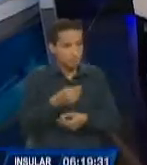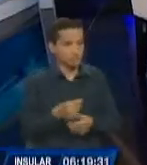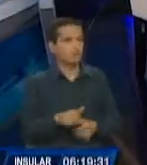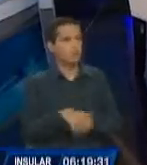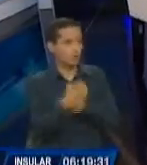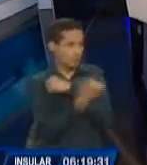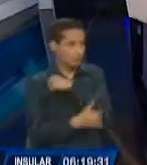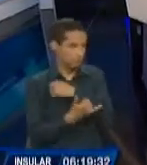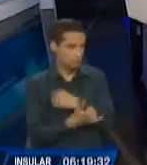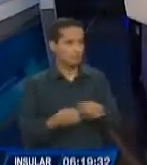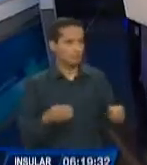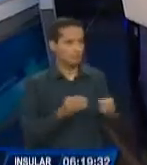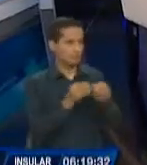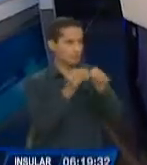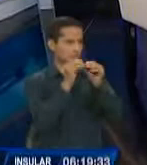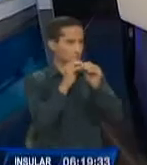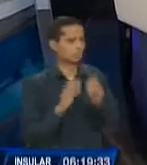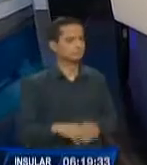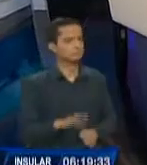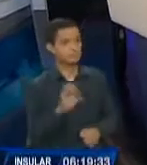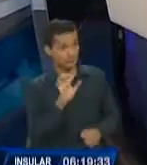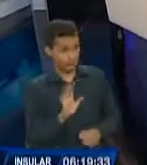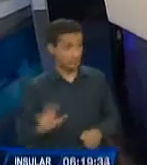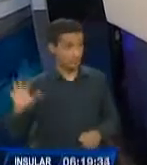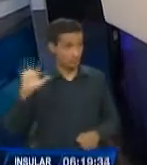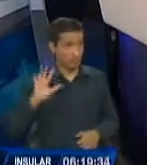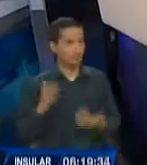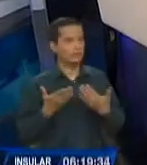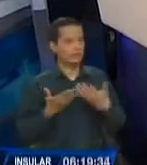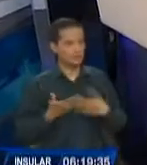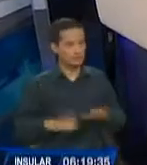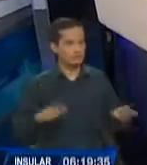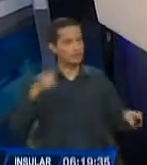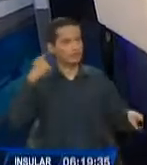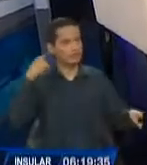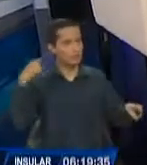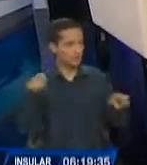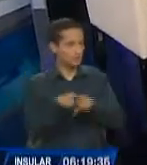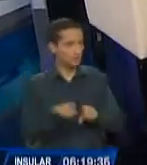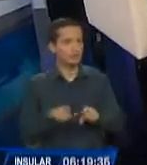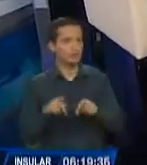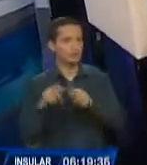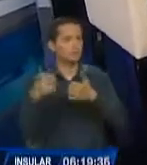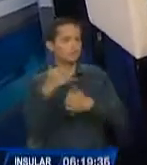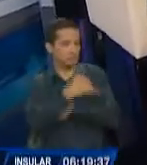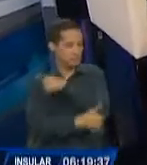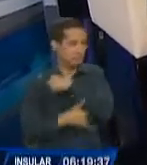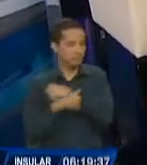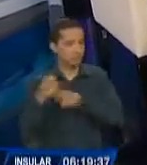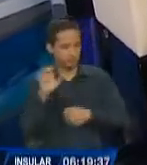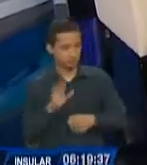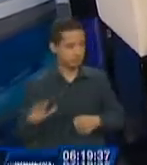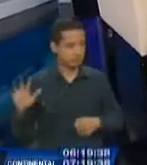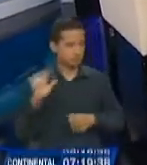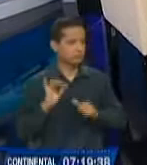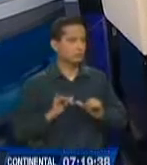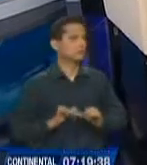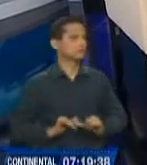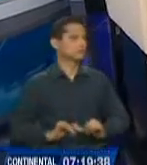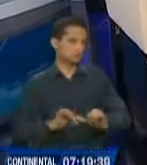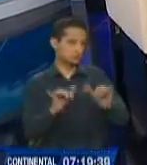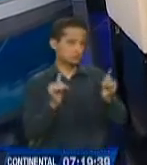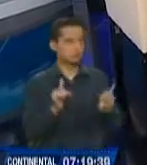las no tradicionales. Con Europa tenemos ya negociado un acuerdo con la Unión Europea, está sujeto todavía a